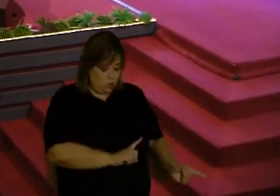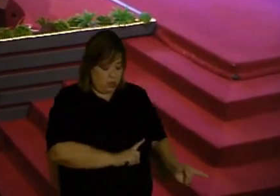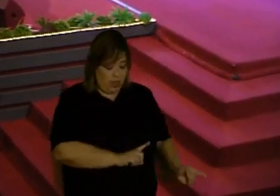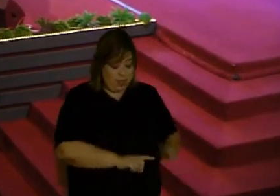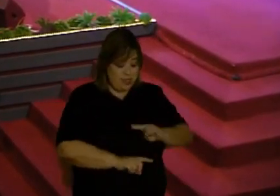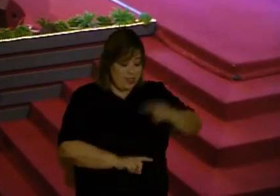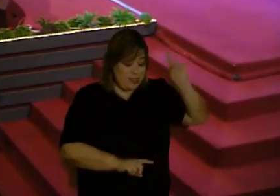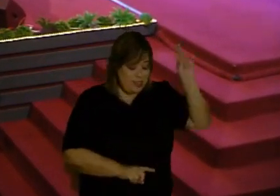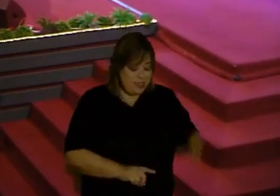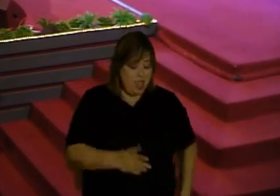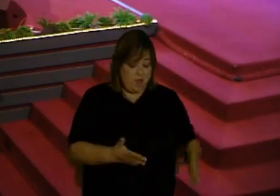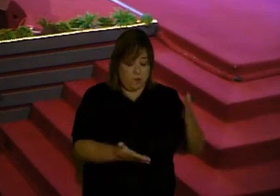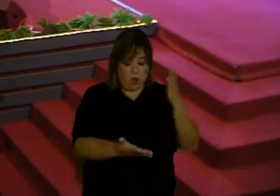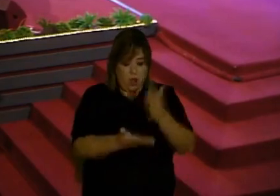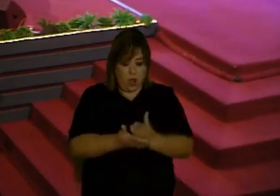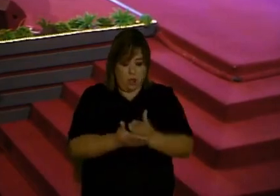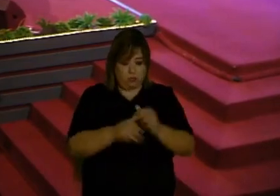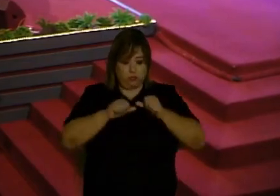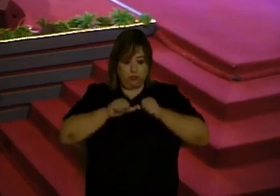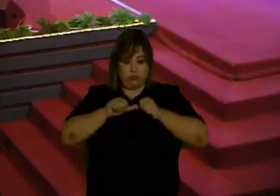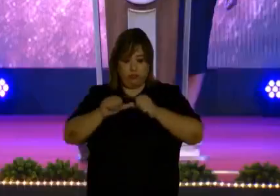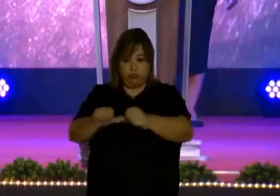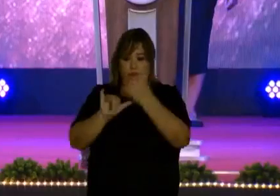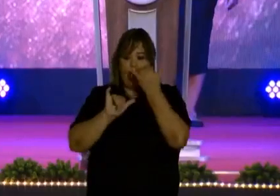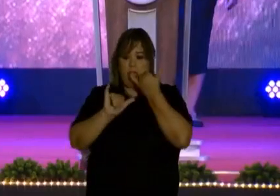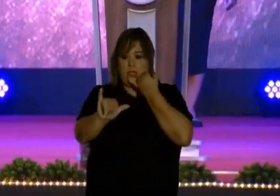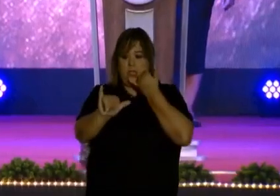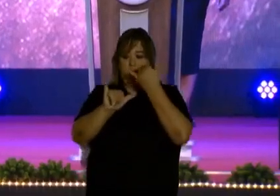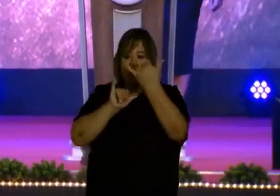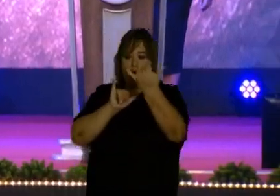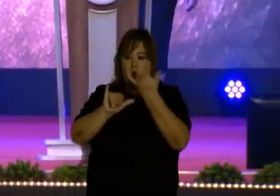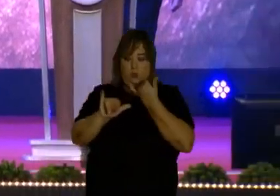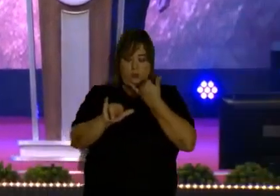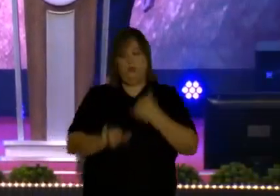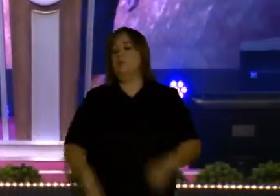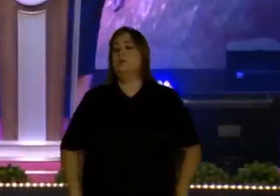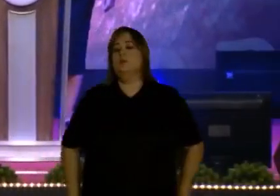nunca ha terminado ni terminará. Escuche bien.